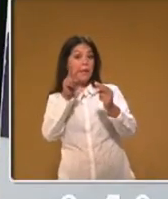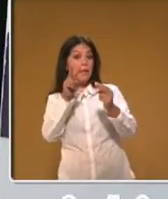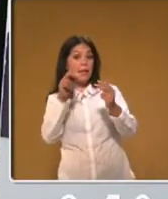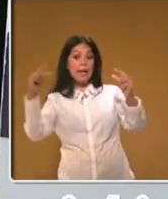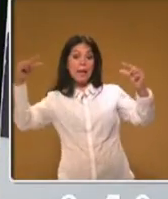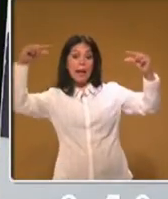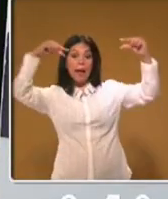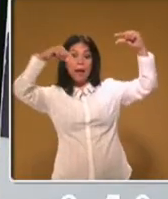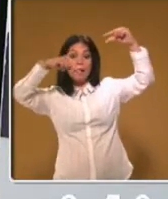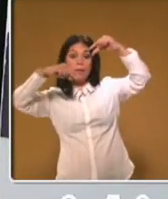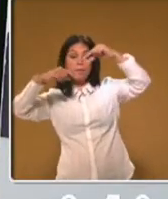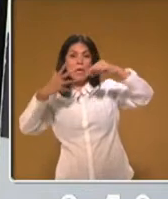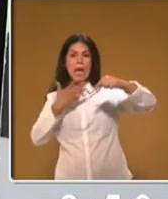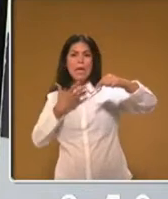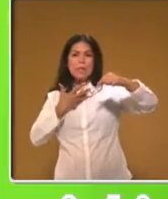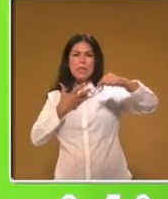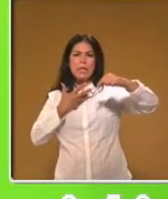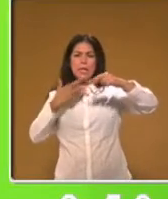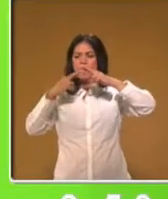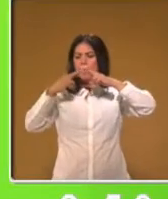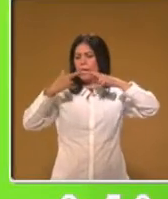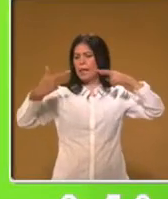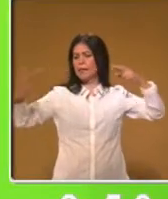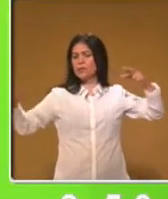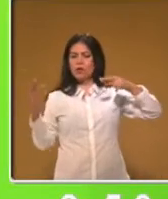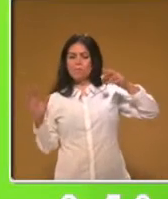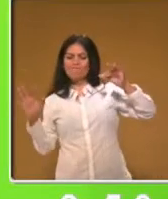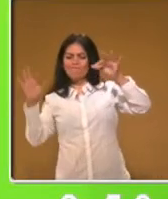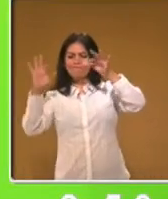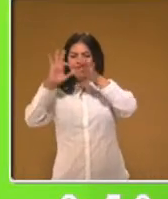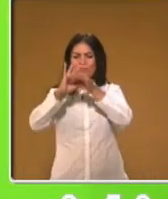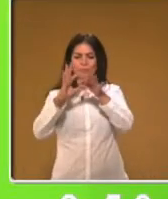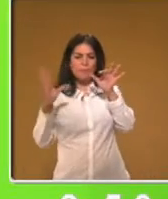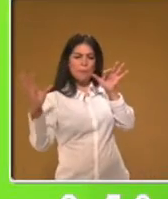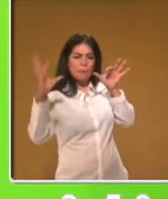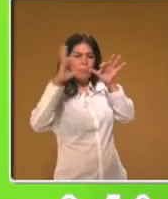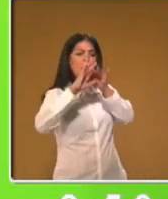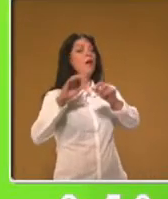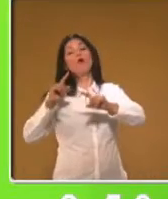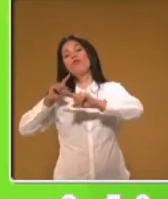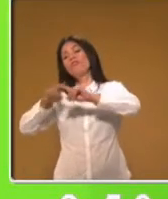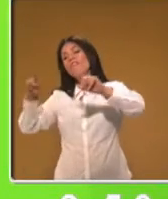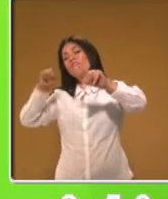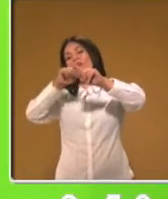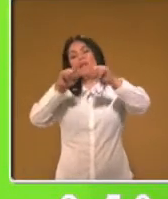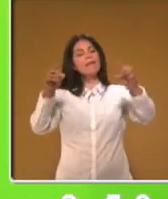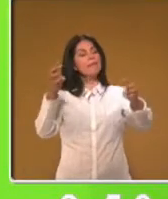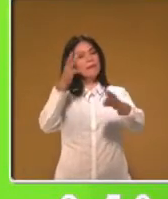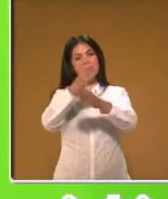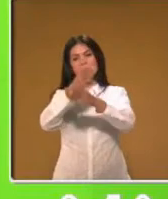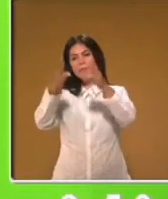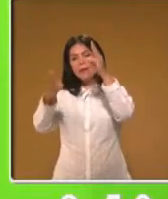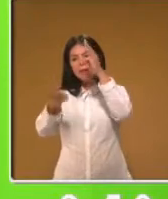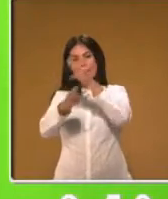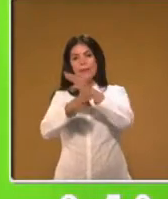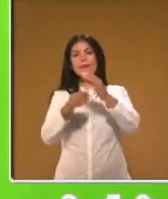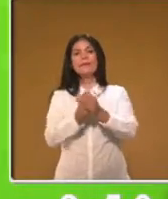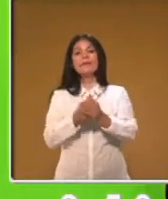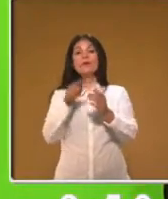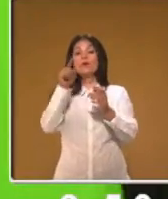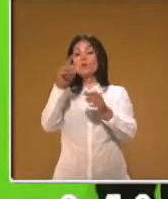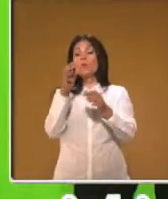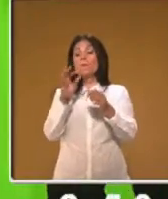con otras asignaturas es muy importante para todos los avances de la ciencia que tenemos actualmente. Ustedes pueden investigar desde